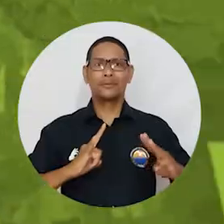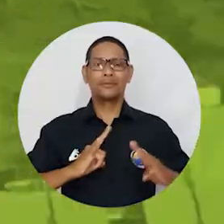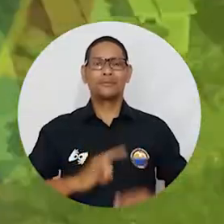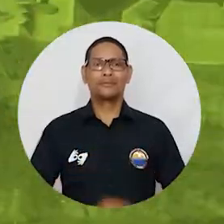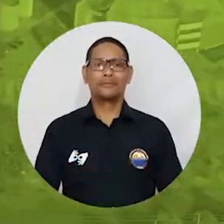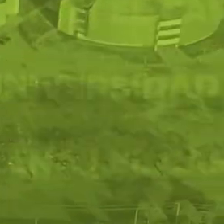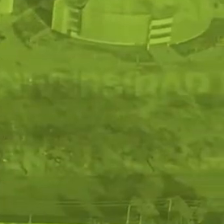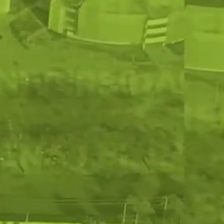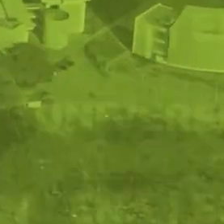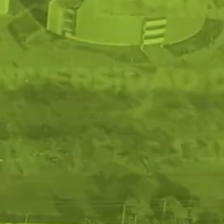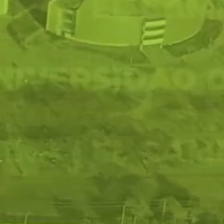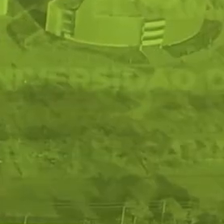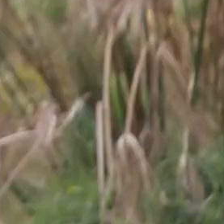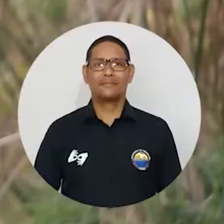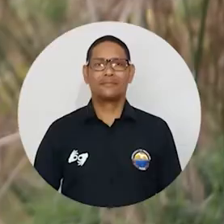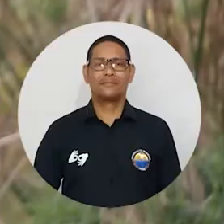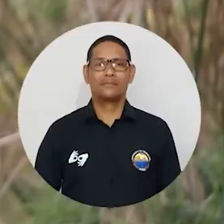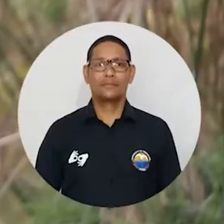Magdalena.